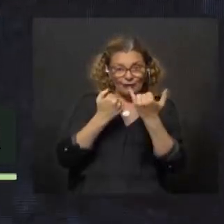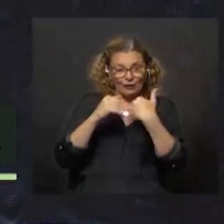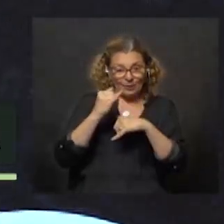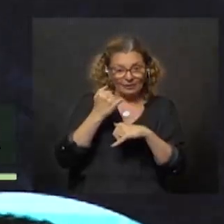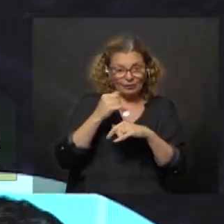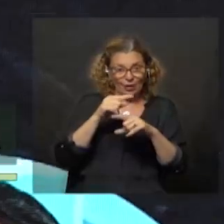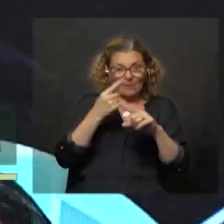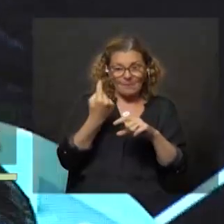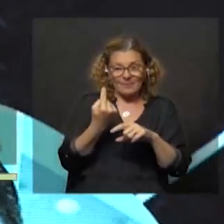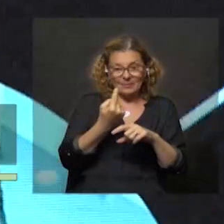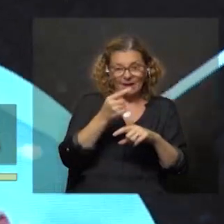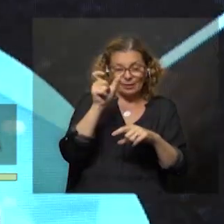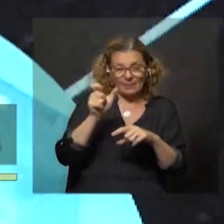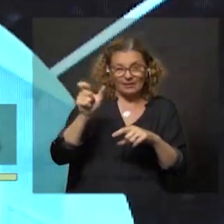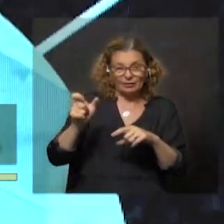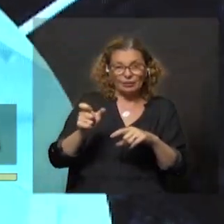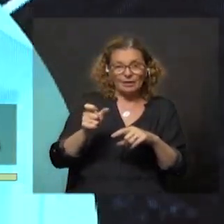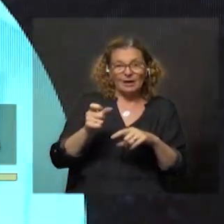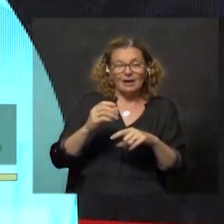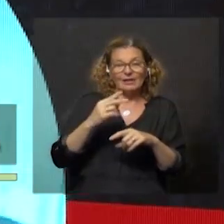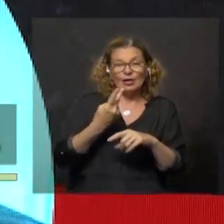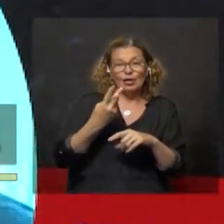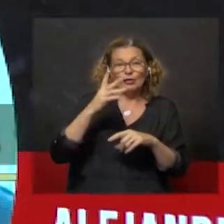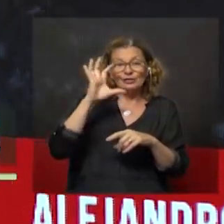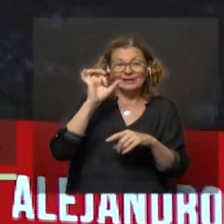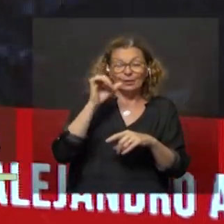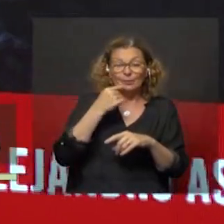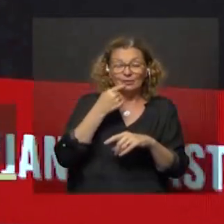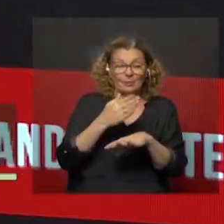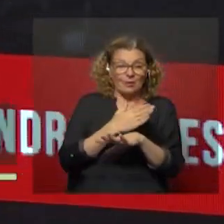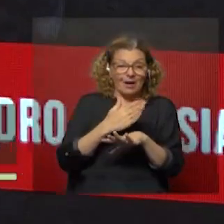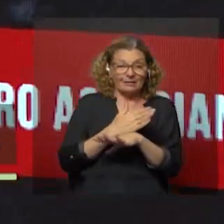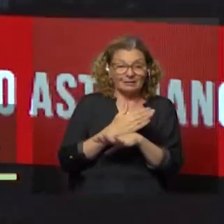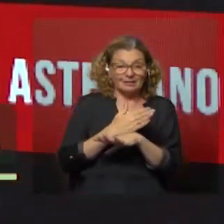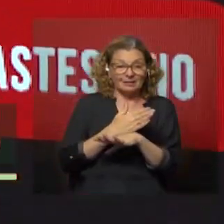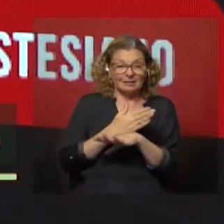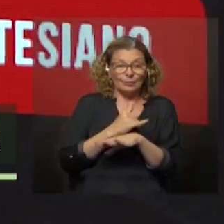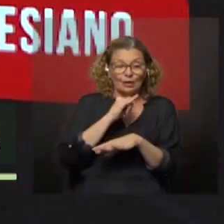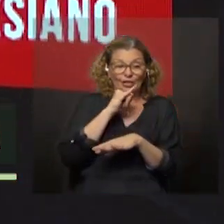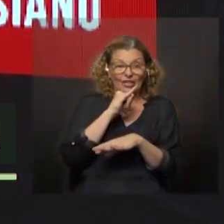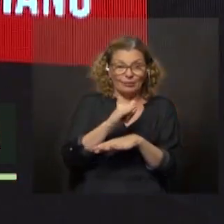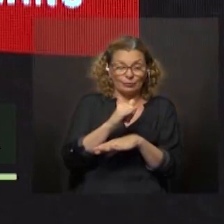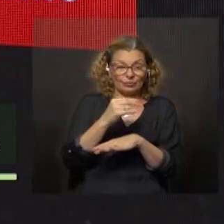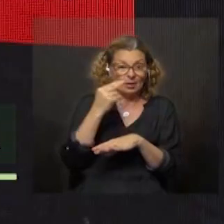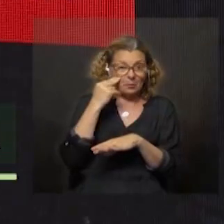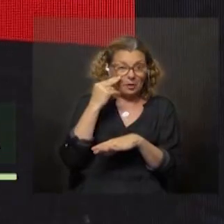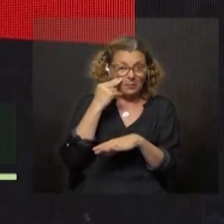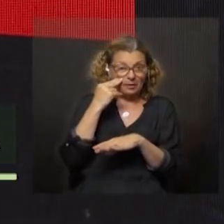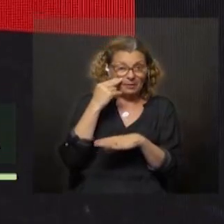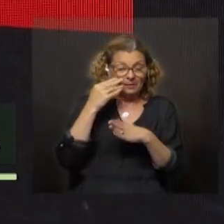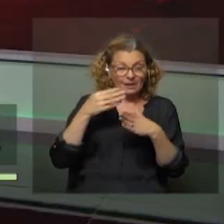de Charles carrera y Mario Vergara por lo que señalábamos al inicio de la denuncia a